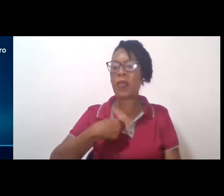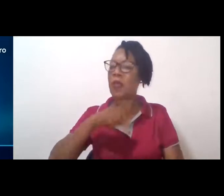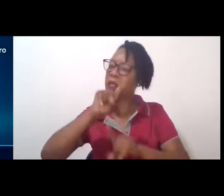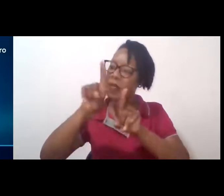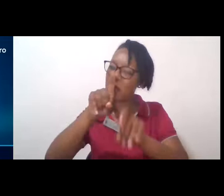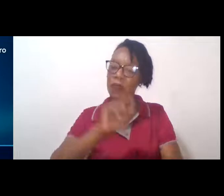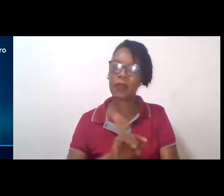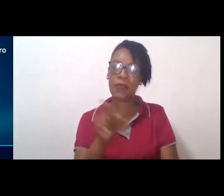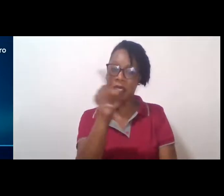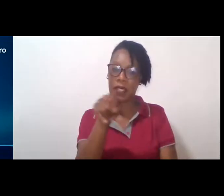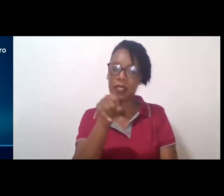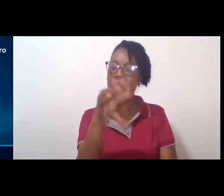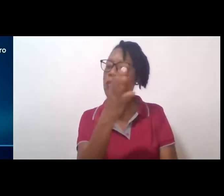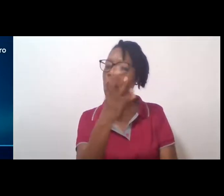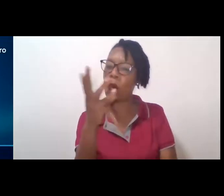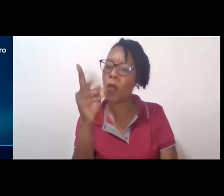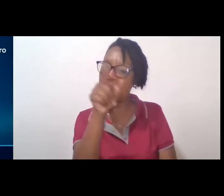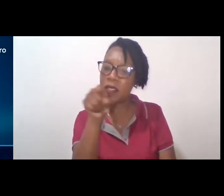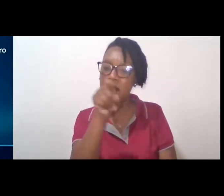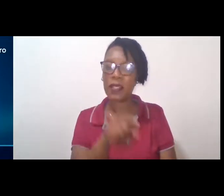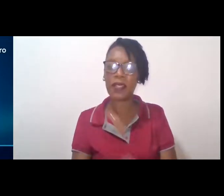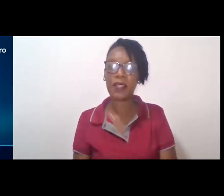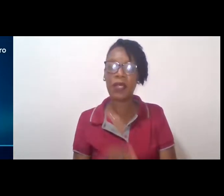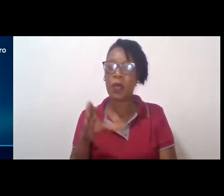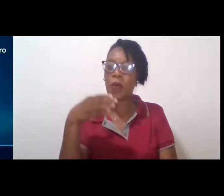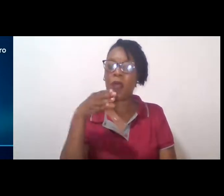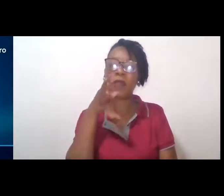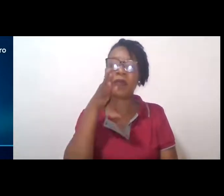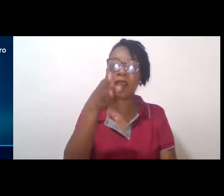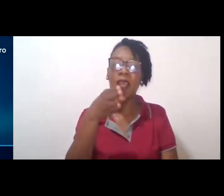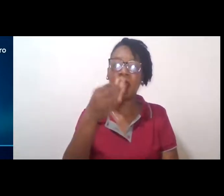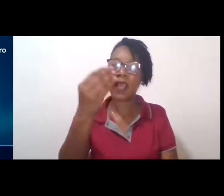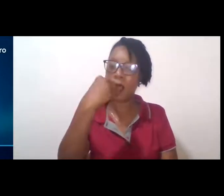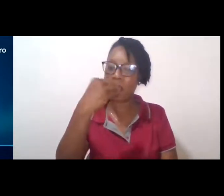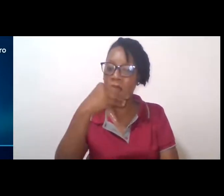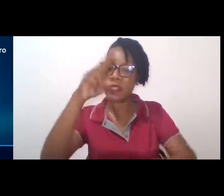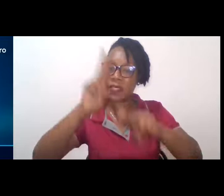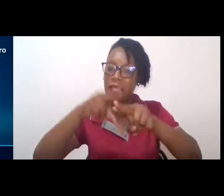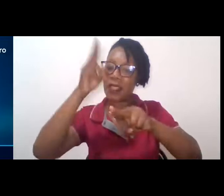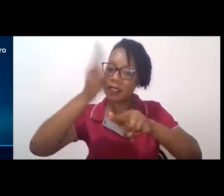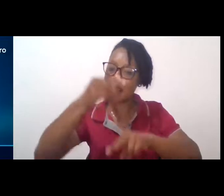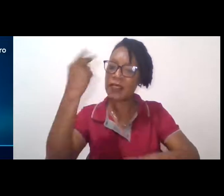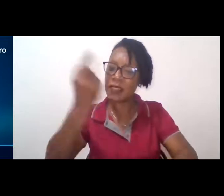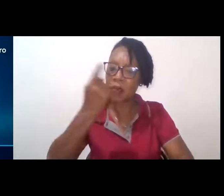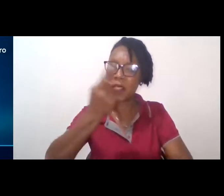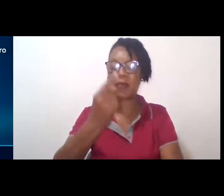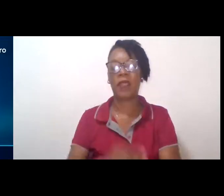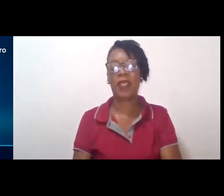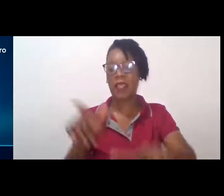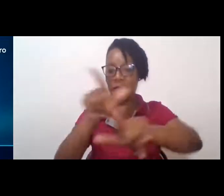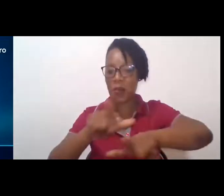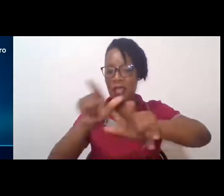ustedes, ¿cuántos de ustedes cuando van a comer se sientan siempre en el mismo lugar? ¿Cuántos de